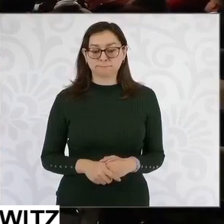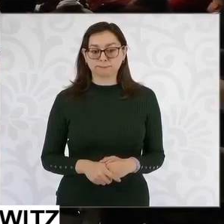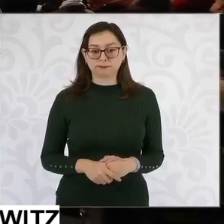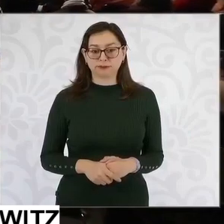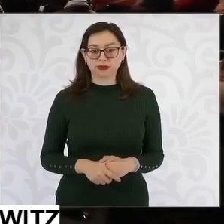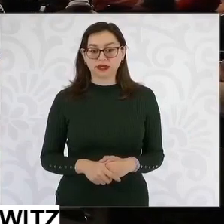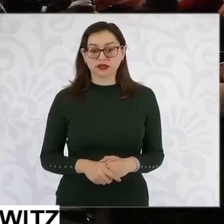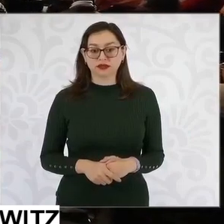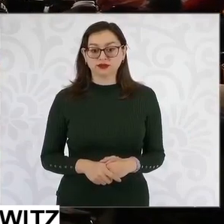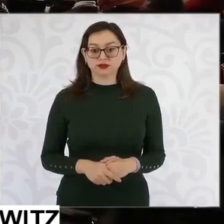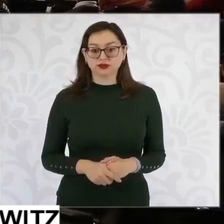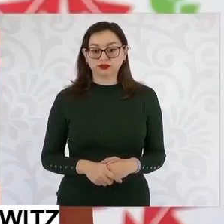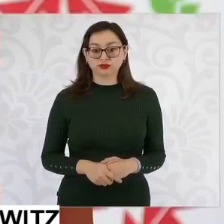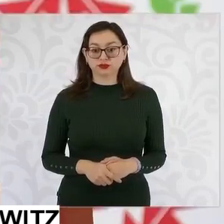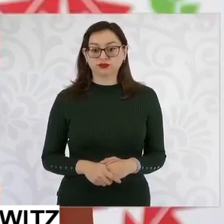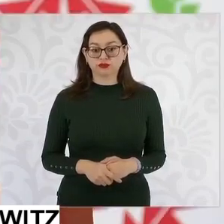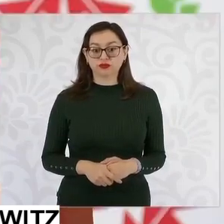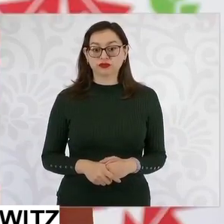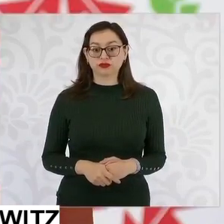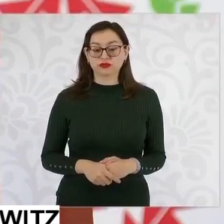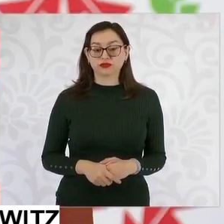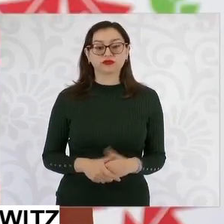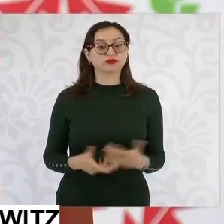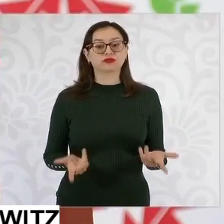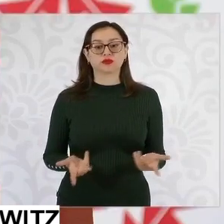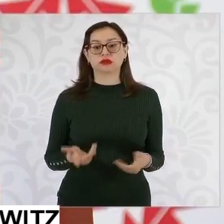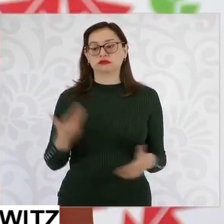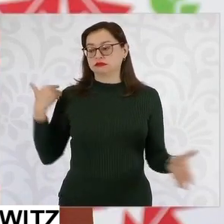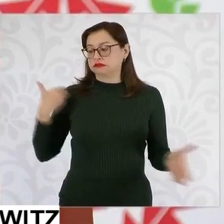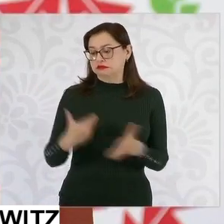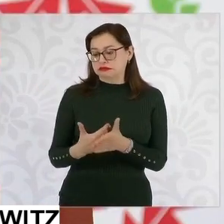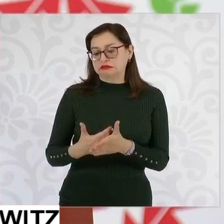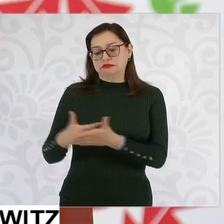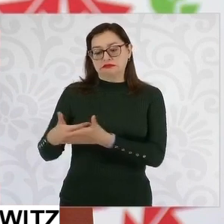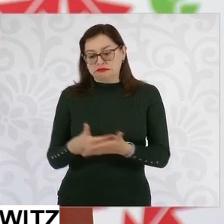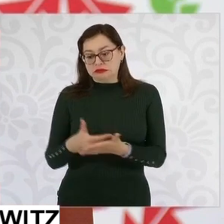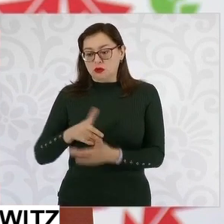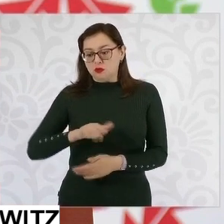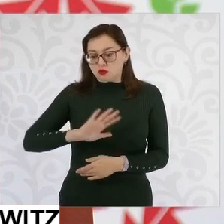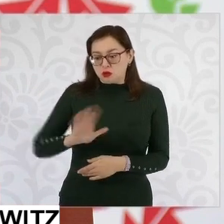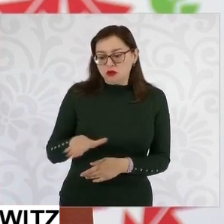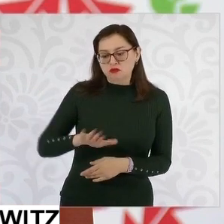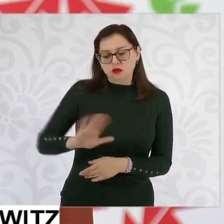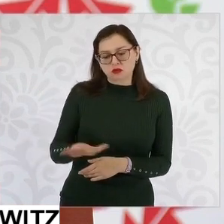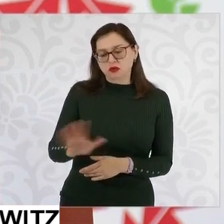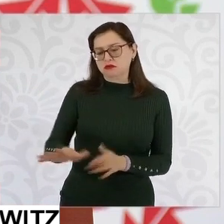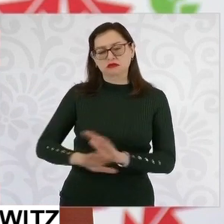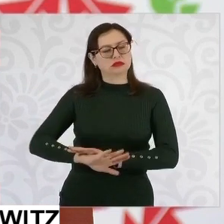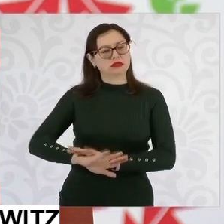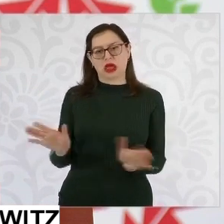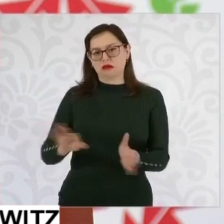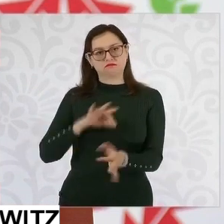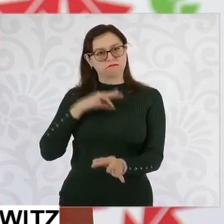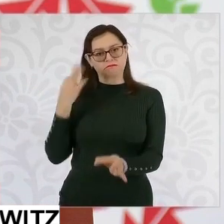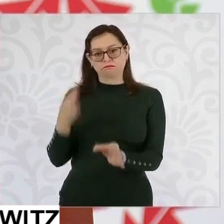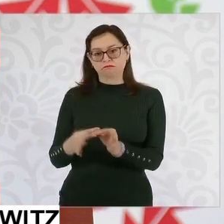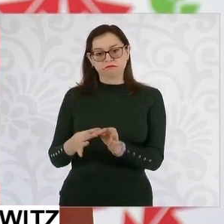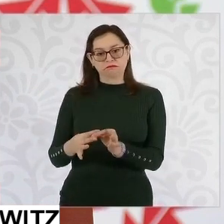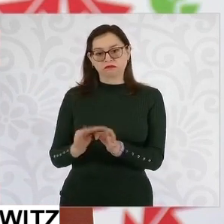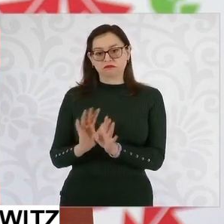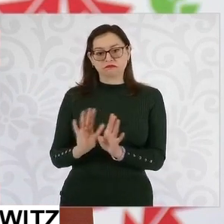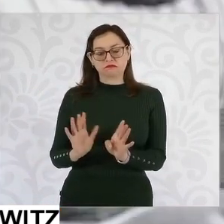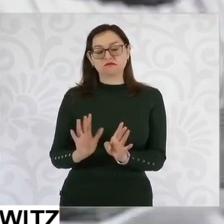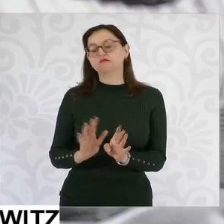creo, de fallecimientos total de este brote, por eso no